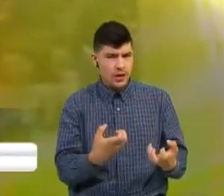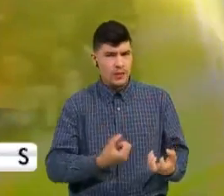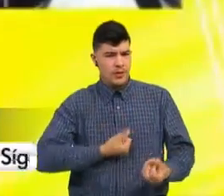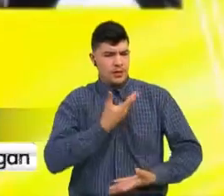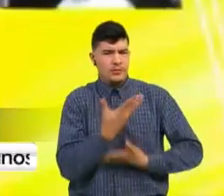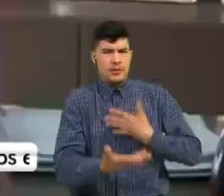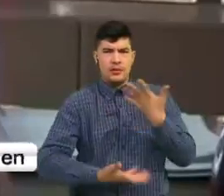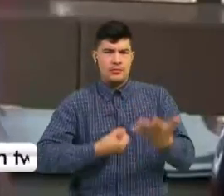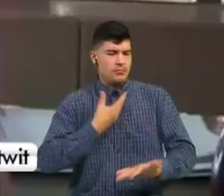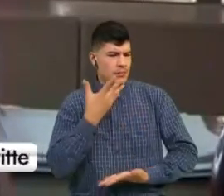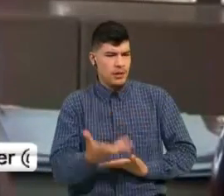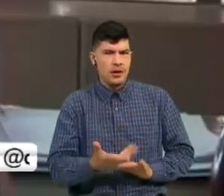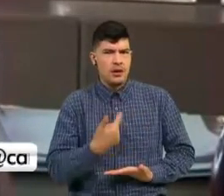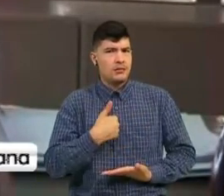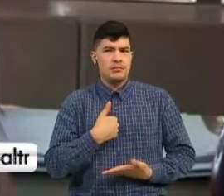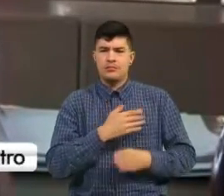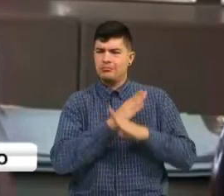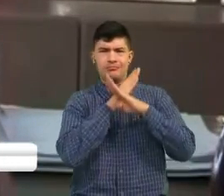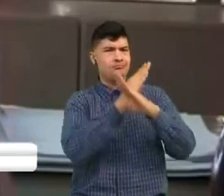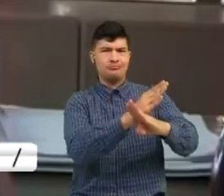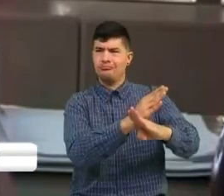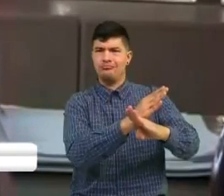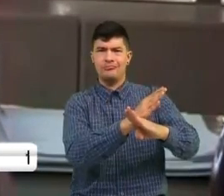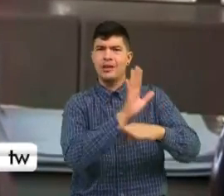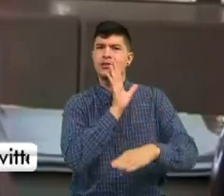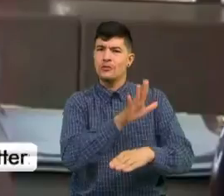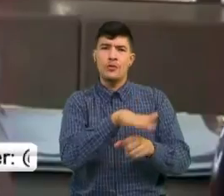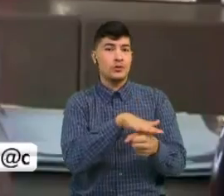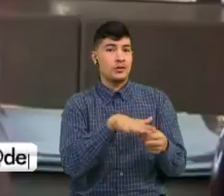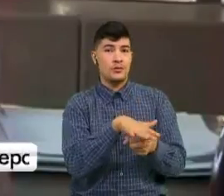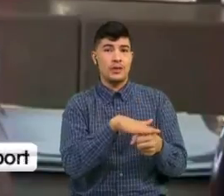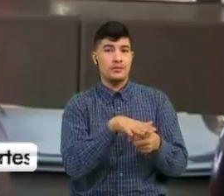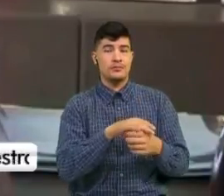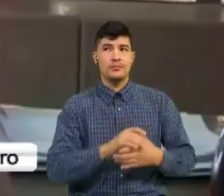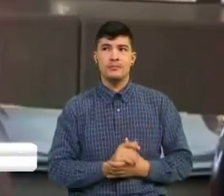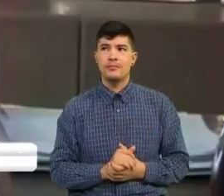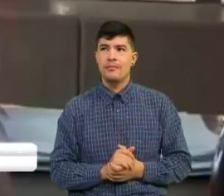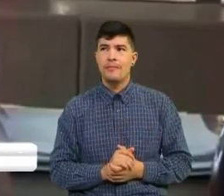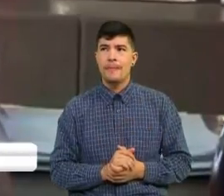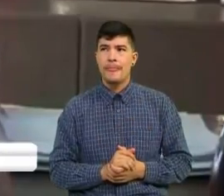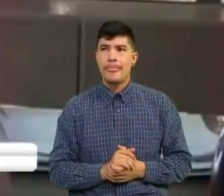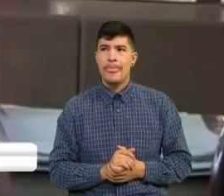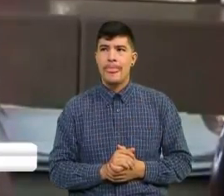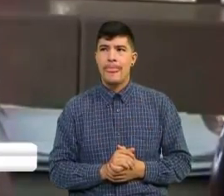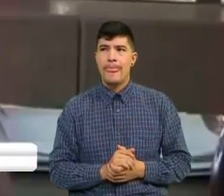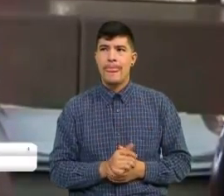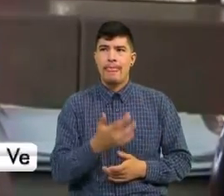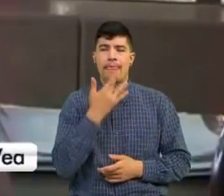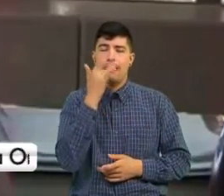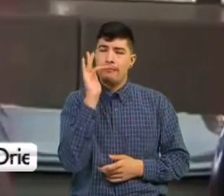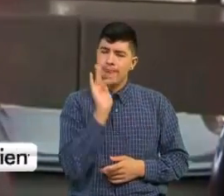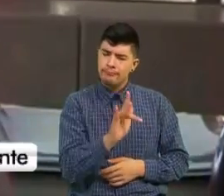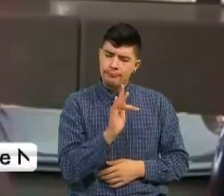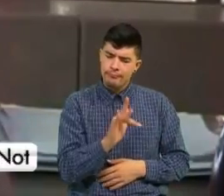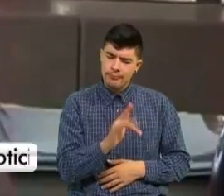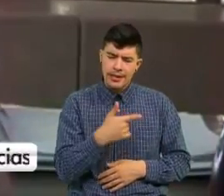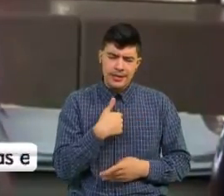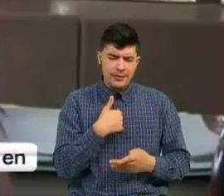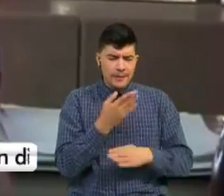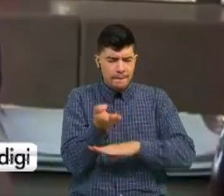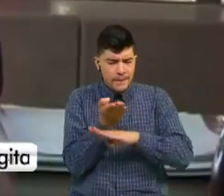más absoluto rechazo y condena frente a ese hecho. Lamento profundamente y pido excusas